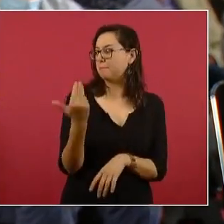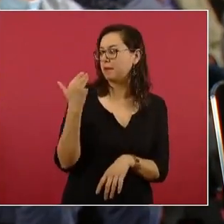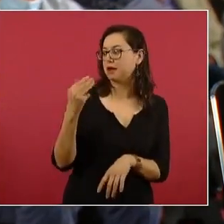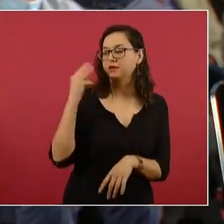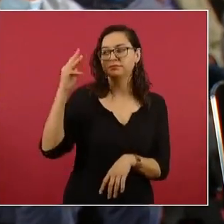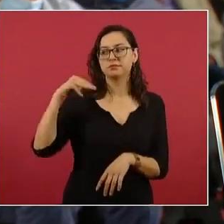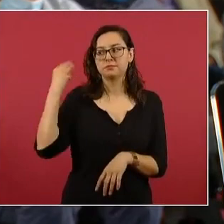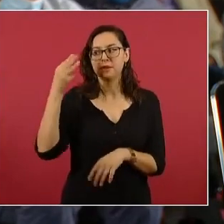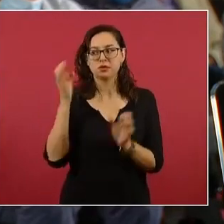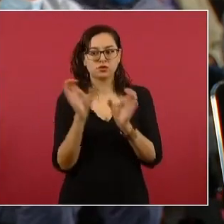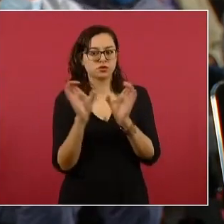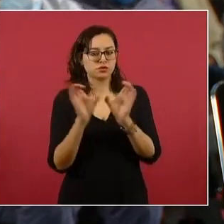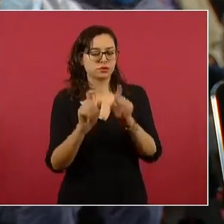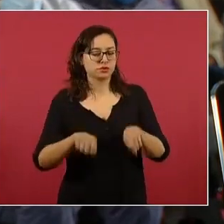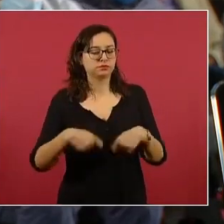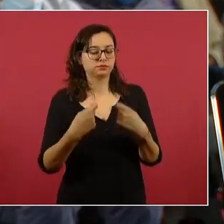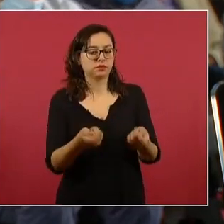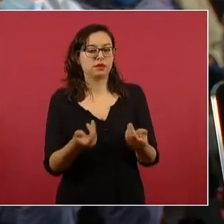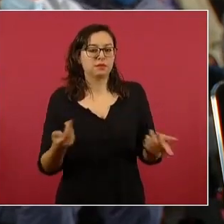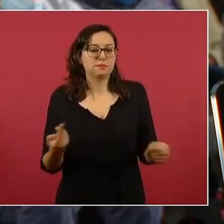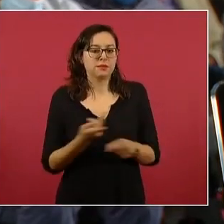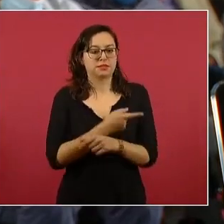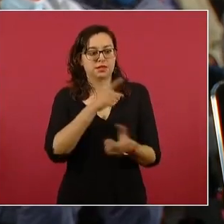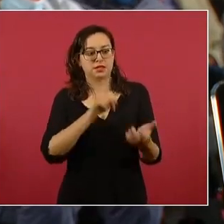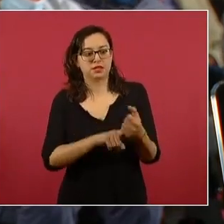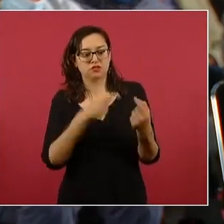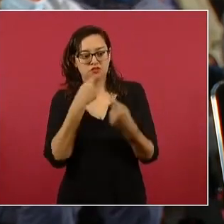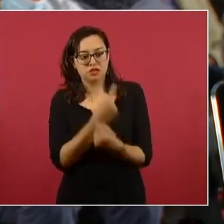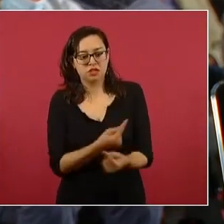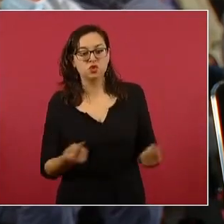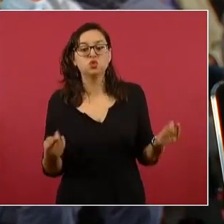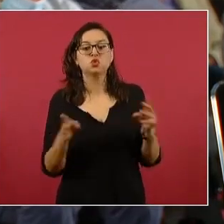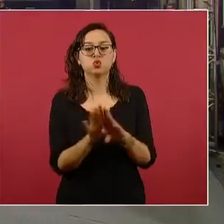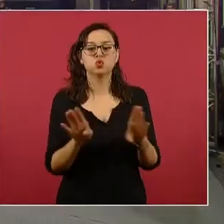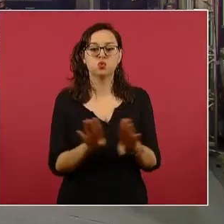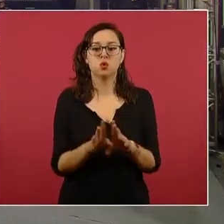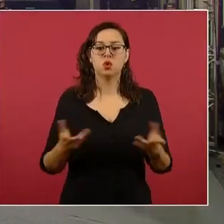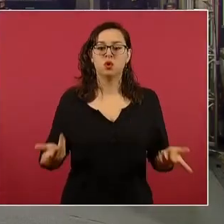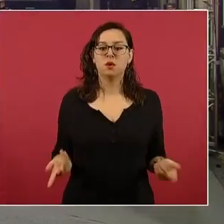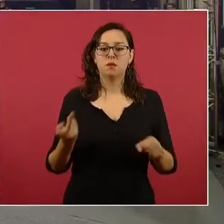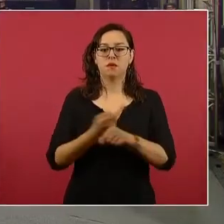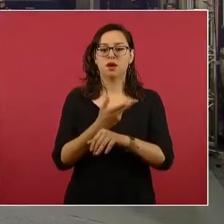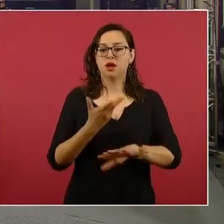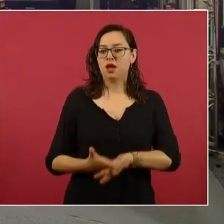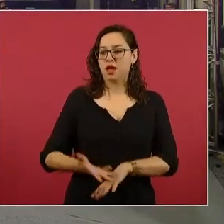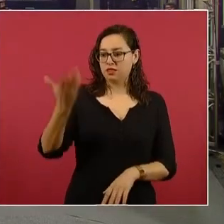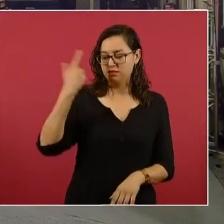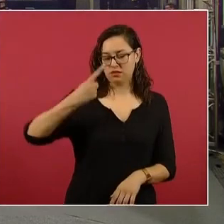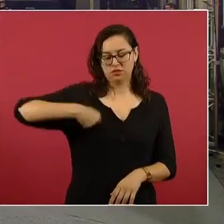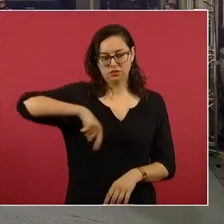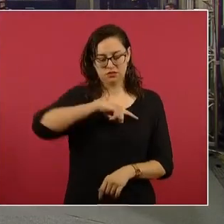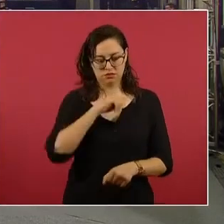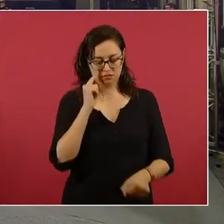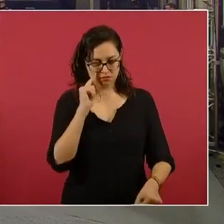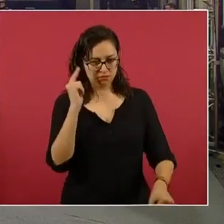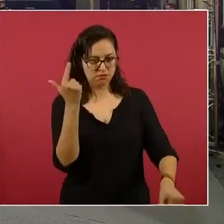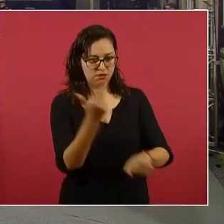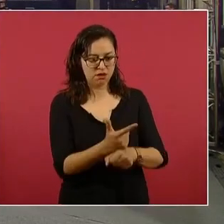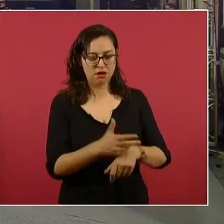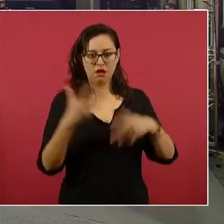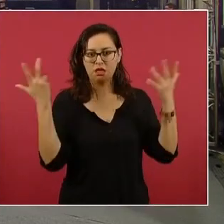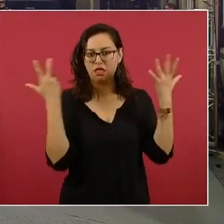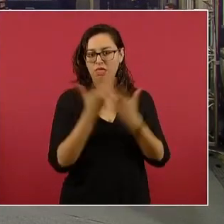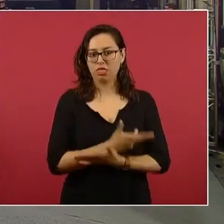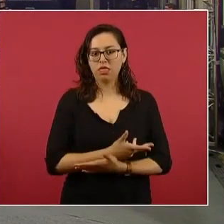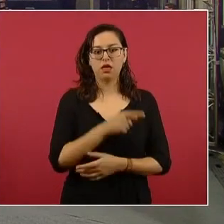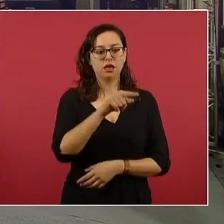y que pues estos menores no sabemos cuál es su situación actual, cuando en el pasado pues lo que nosotros descubrimos en esta investigación es que los